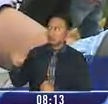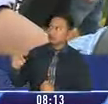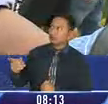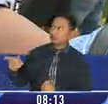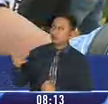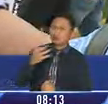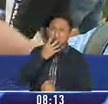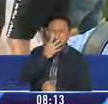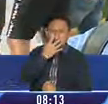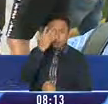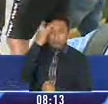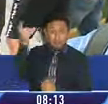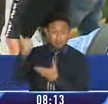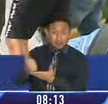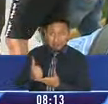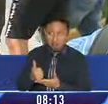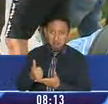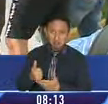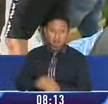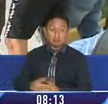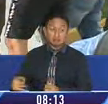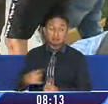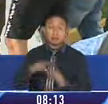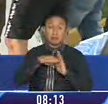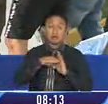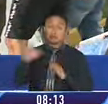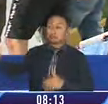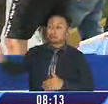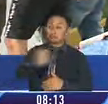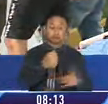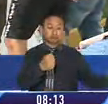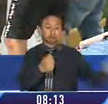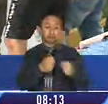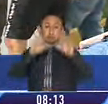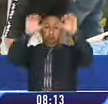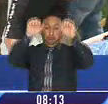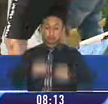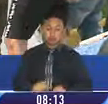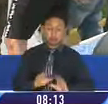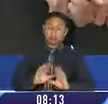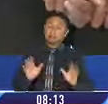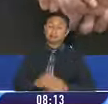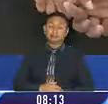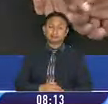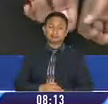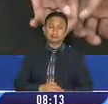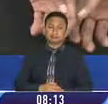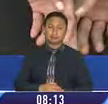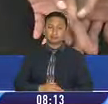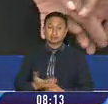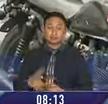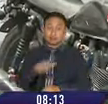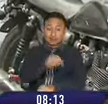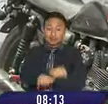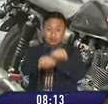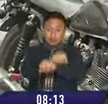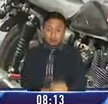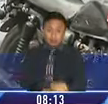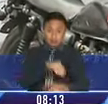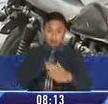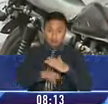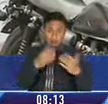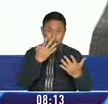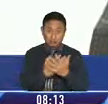indignación, porque en vez de auxiliarme, los guardias que estaban ahí lo quisieron bajar el ánfor y cerrarme las puertas. Ya esposados y en el cuartel de